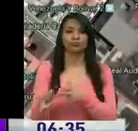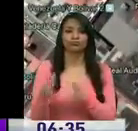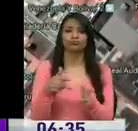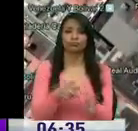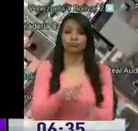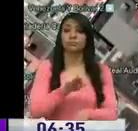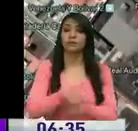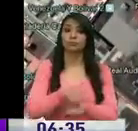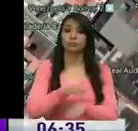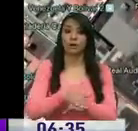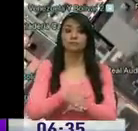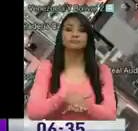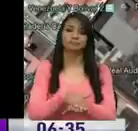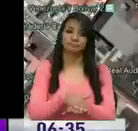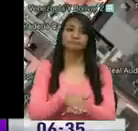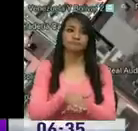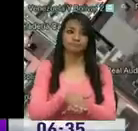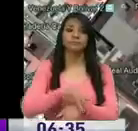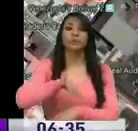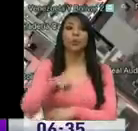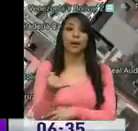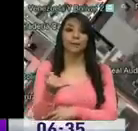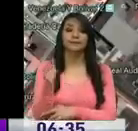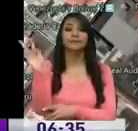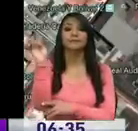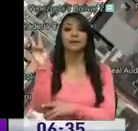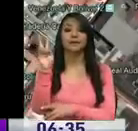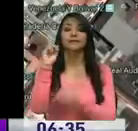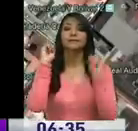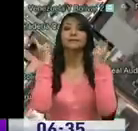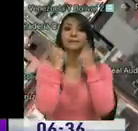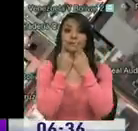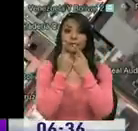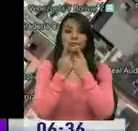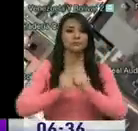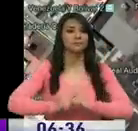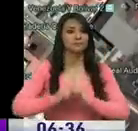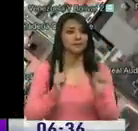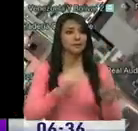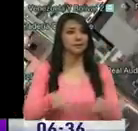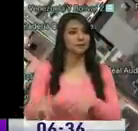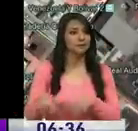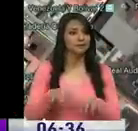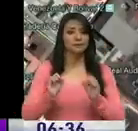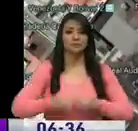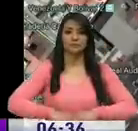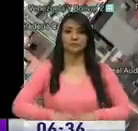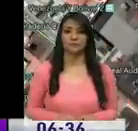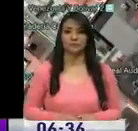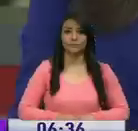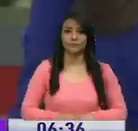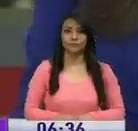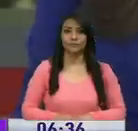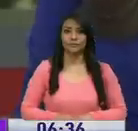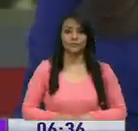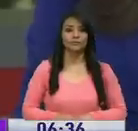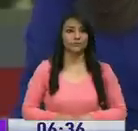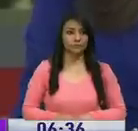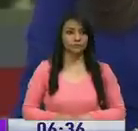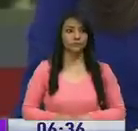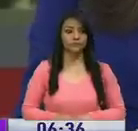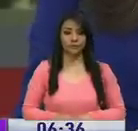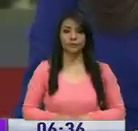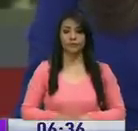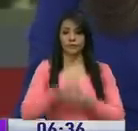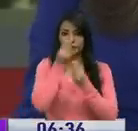producto de que estamos viviendo jueves y viernes Santo donde hay mucha actividad de los creyentes